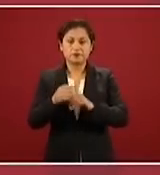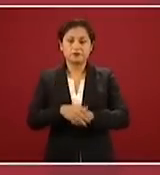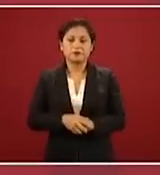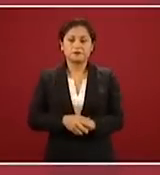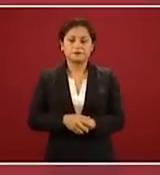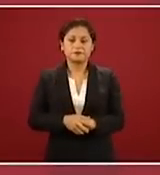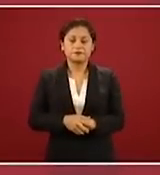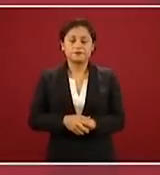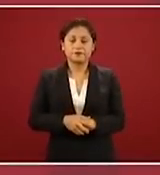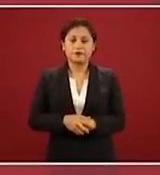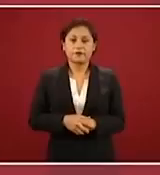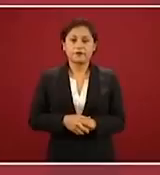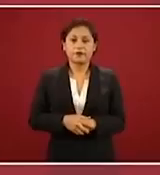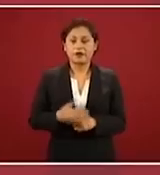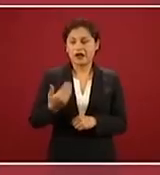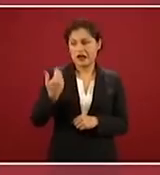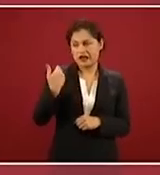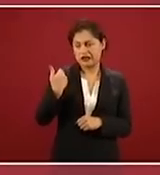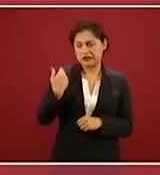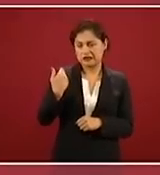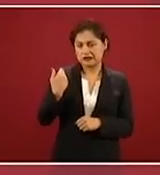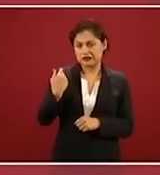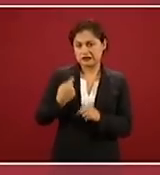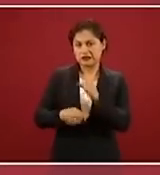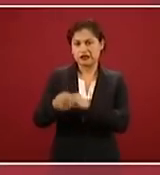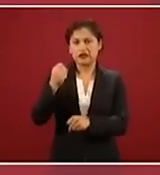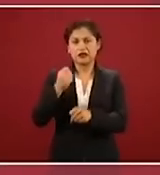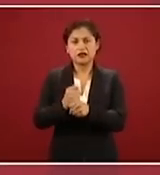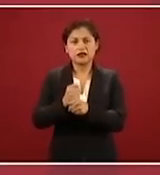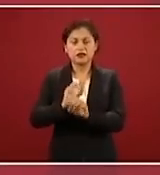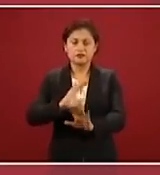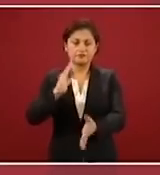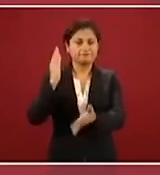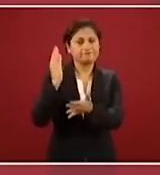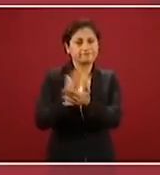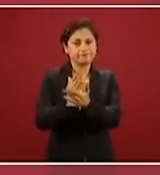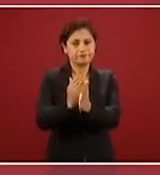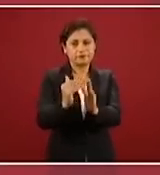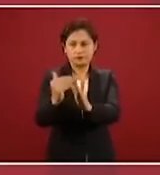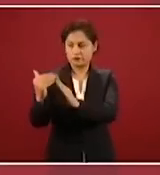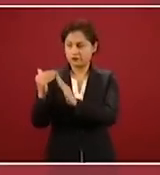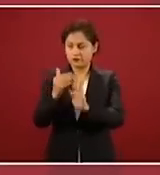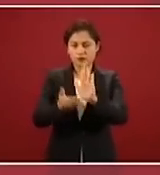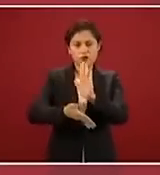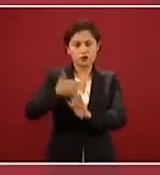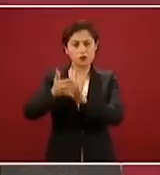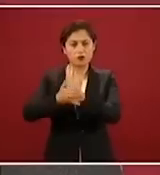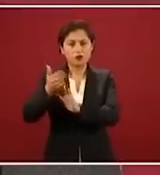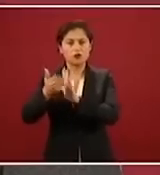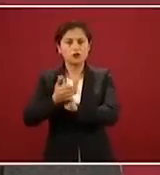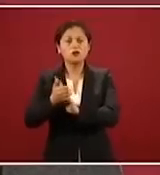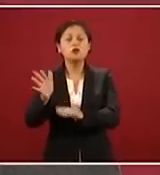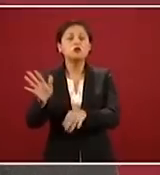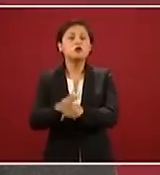lo de construcción de vivienda, de unidades habitacionales, por todo el